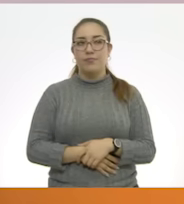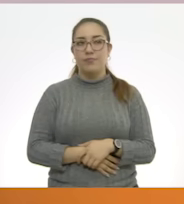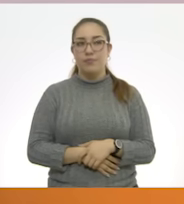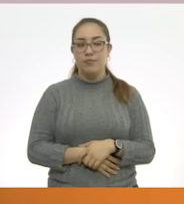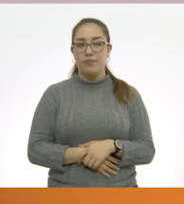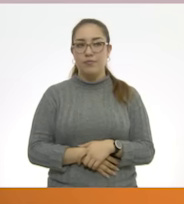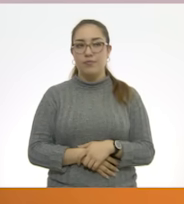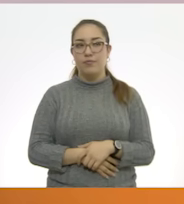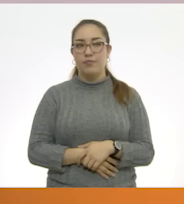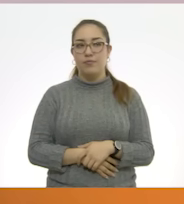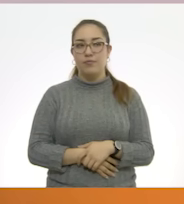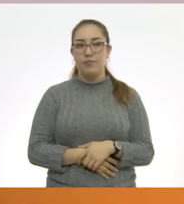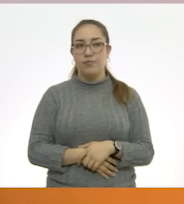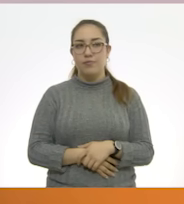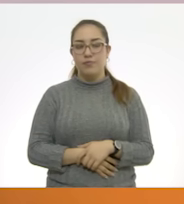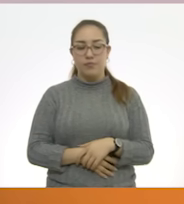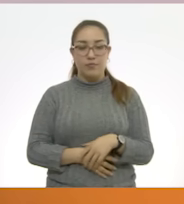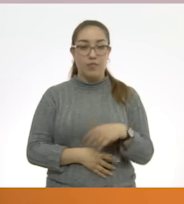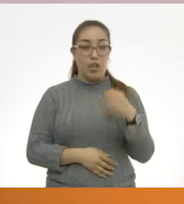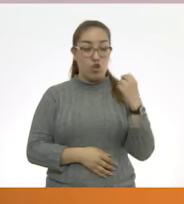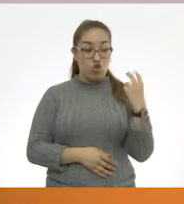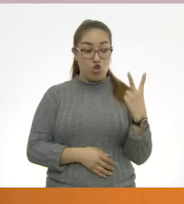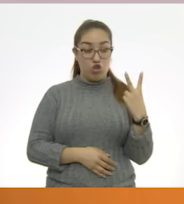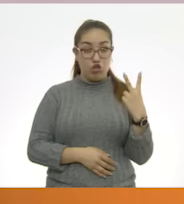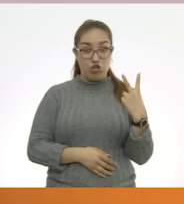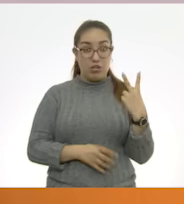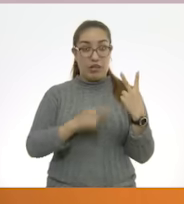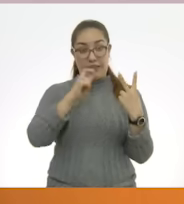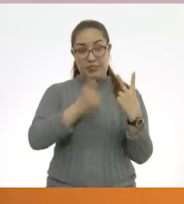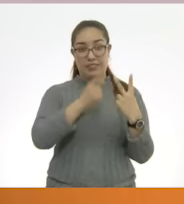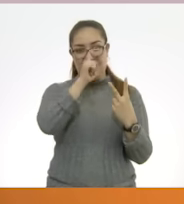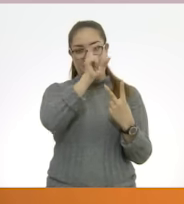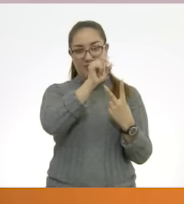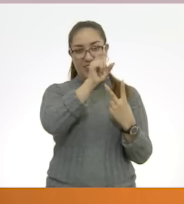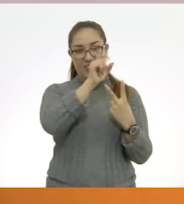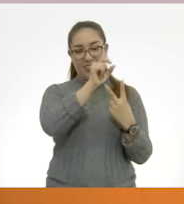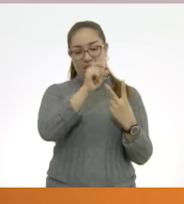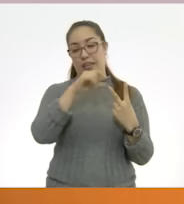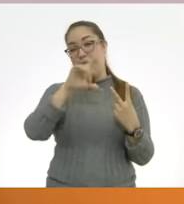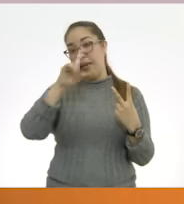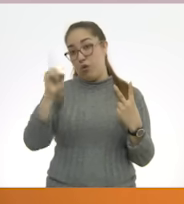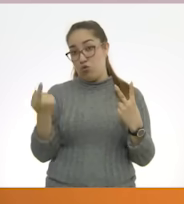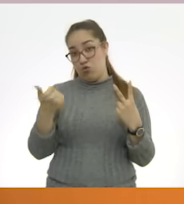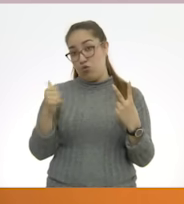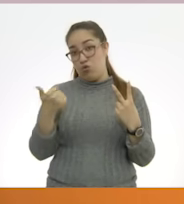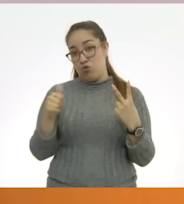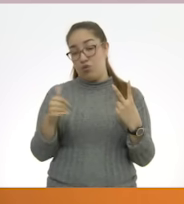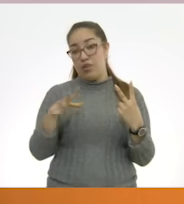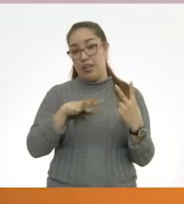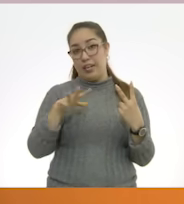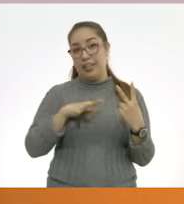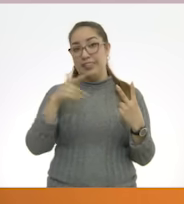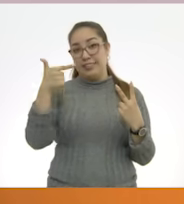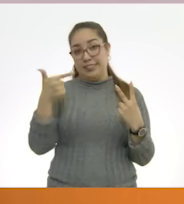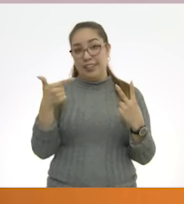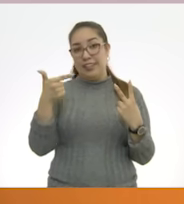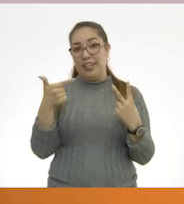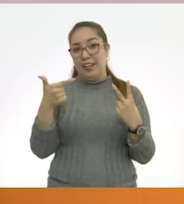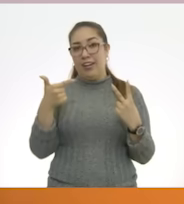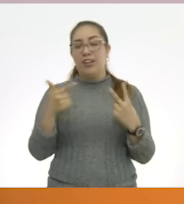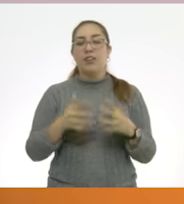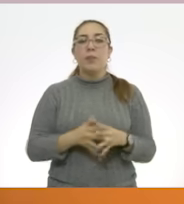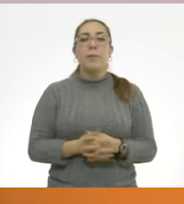tengo dos decenas. Y del lado derecho tengo 1, 2, 3, 4, 5, 6, 7.